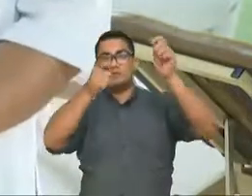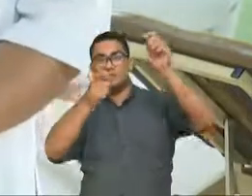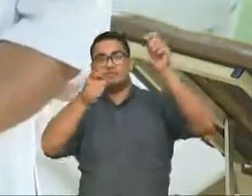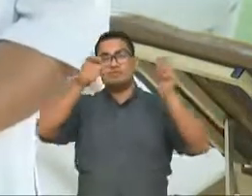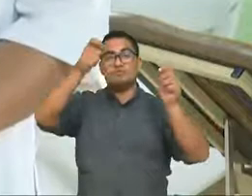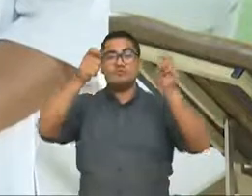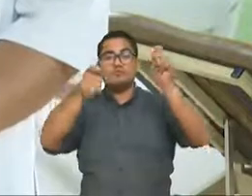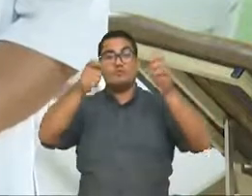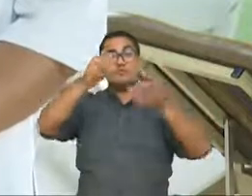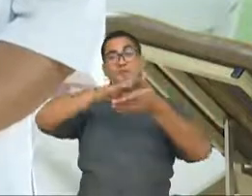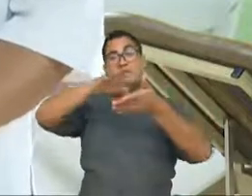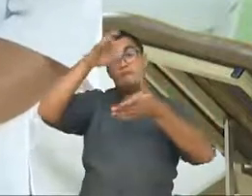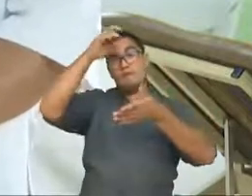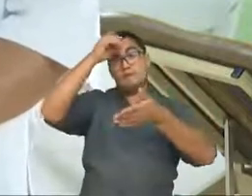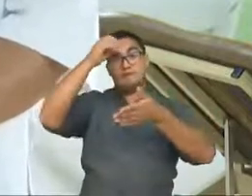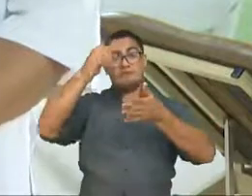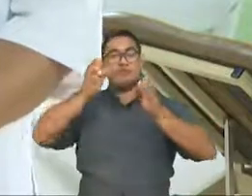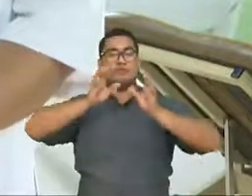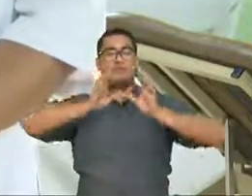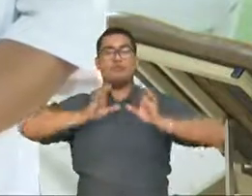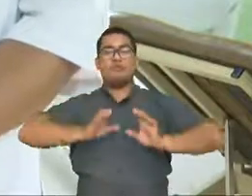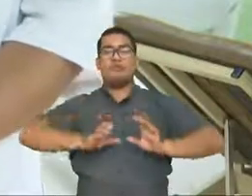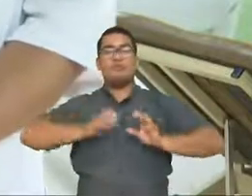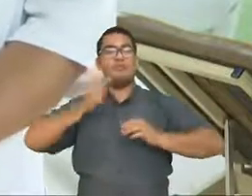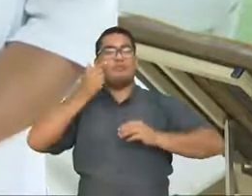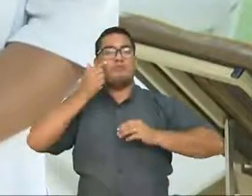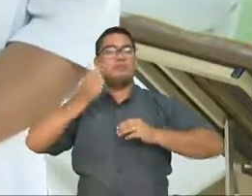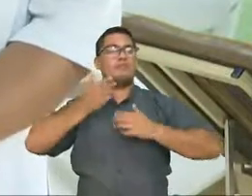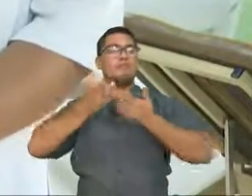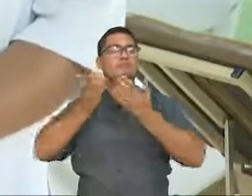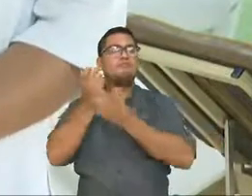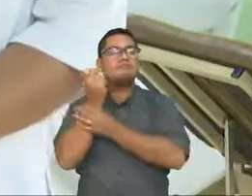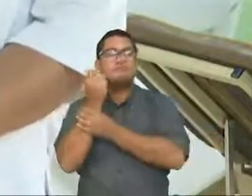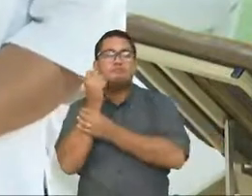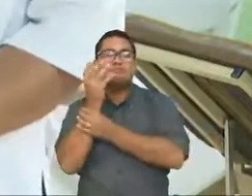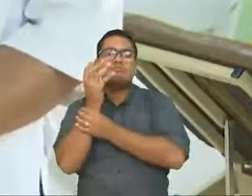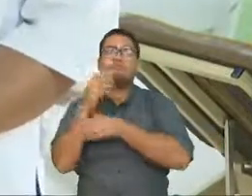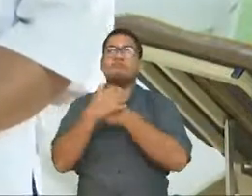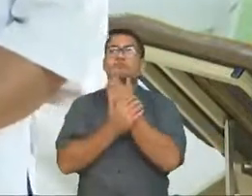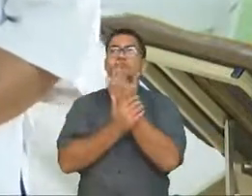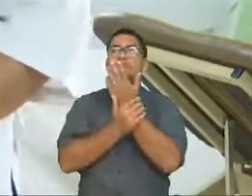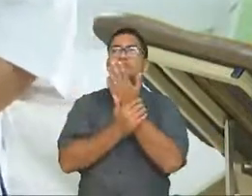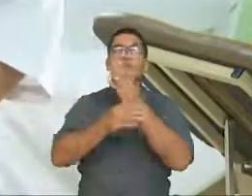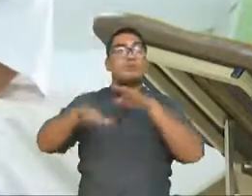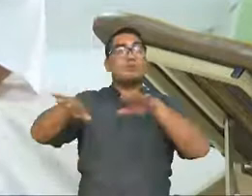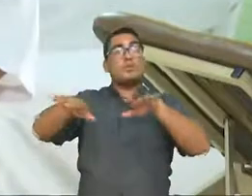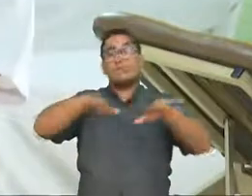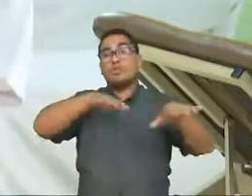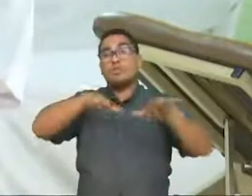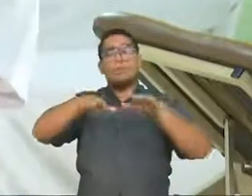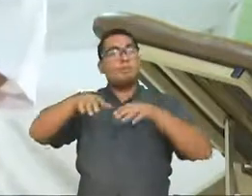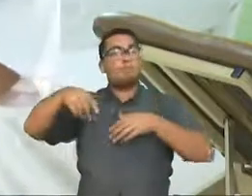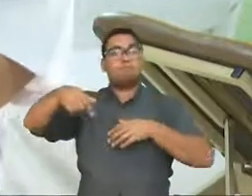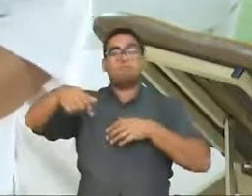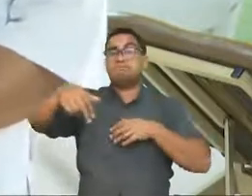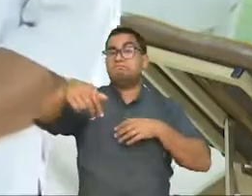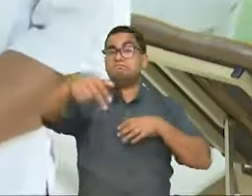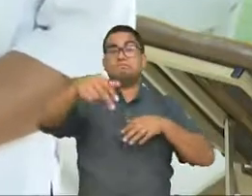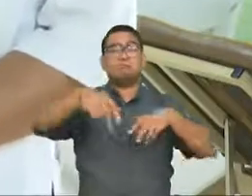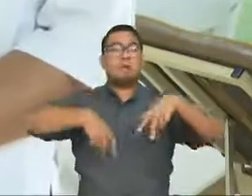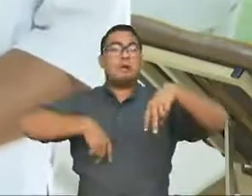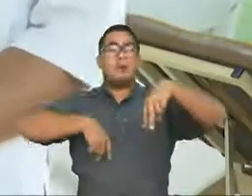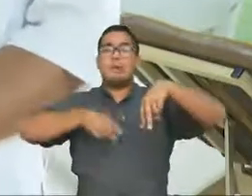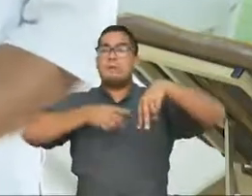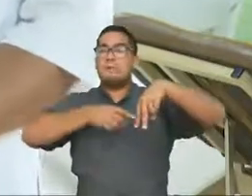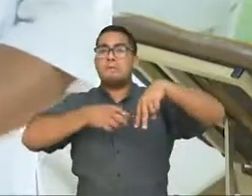su independencia total para ver hasta dónde logramos con él. Es un paciente entonces que no puede caminar, que no siente